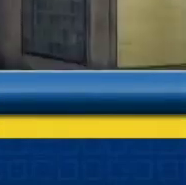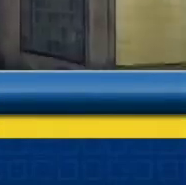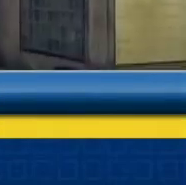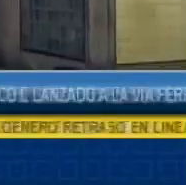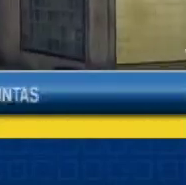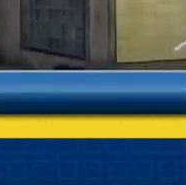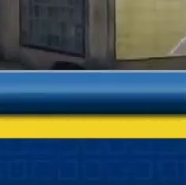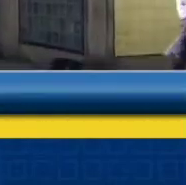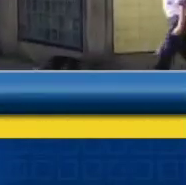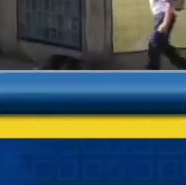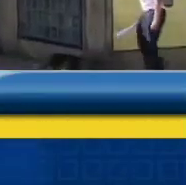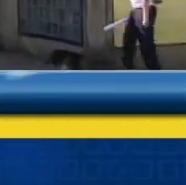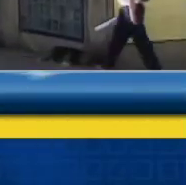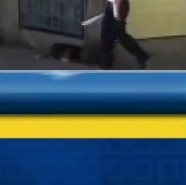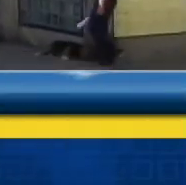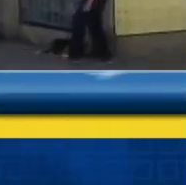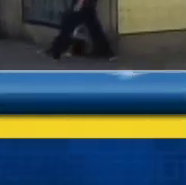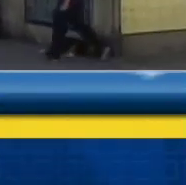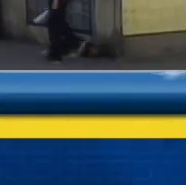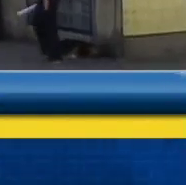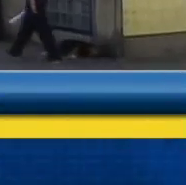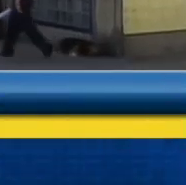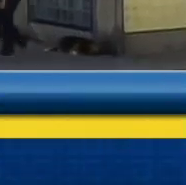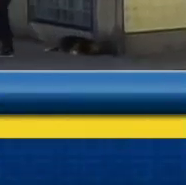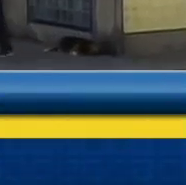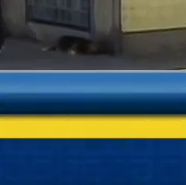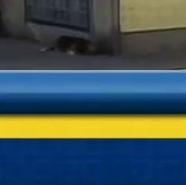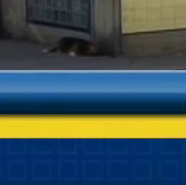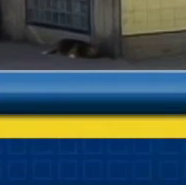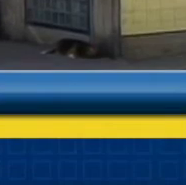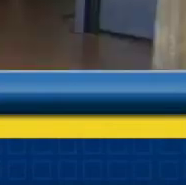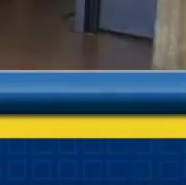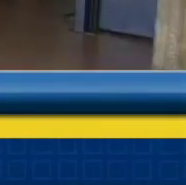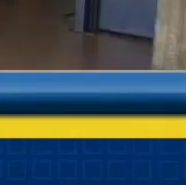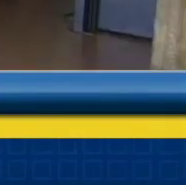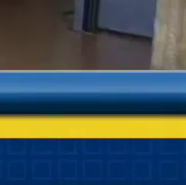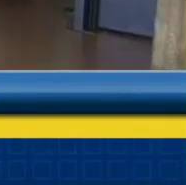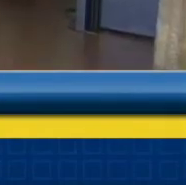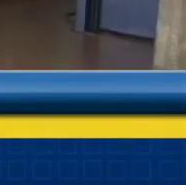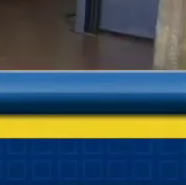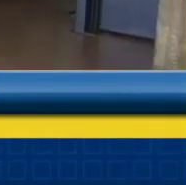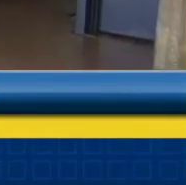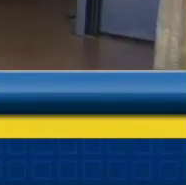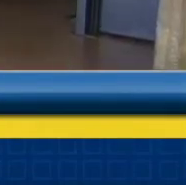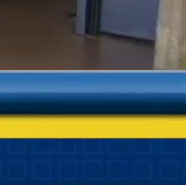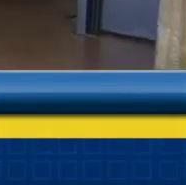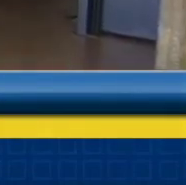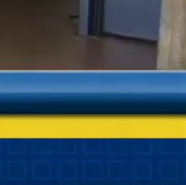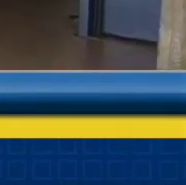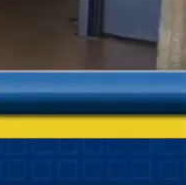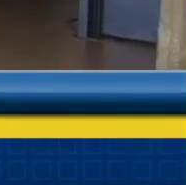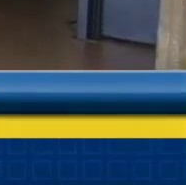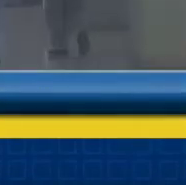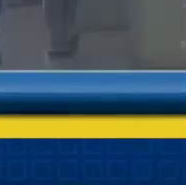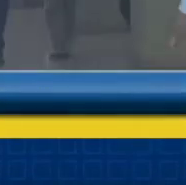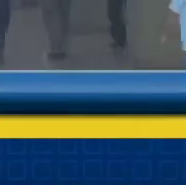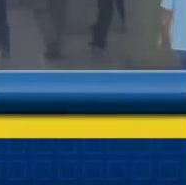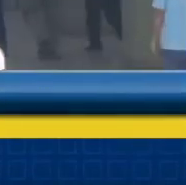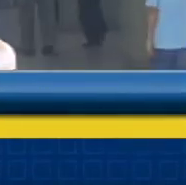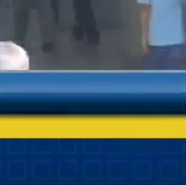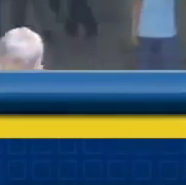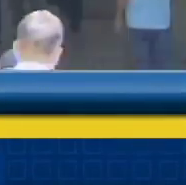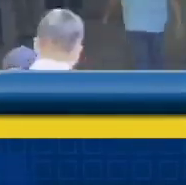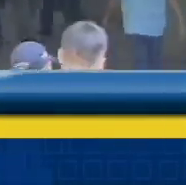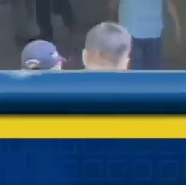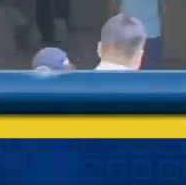vía férrea. Ante la contingencia, fueron habilitadas 14 unidades de Metrobús, el servicio de transporte superficial, para conectar a